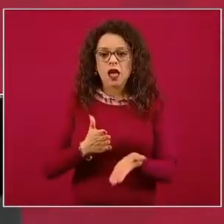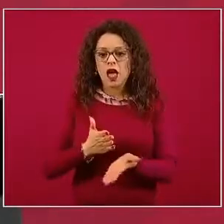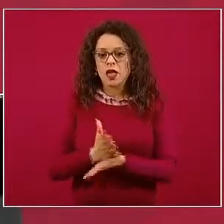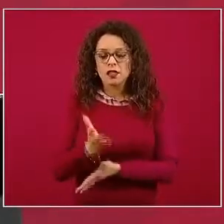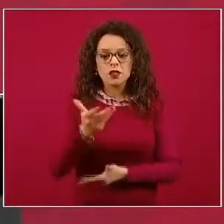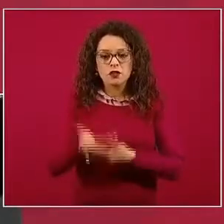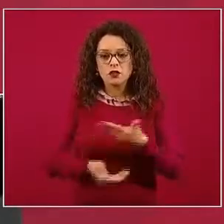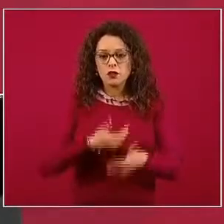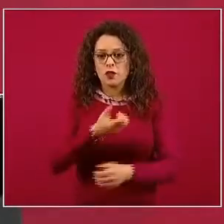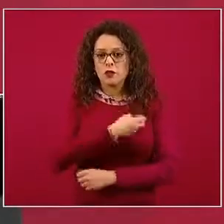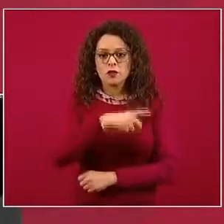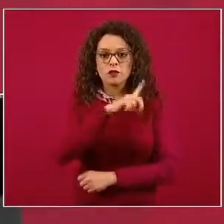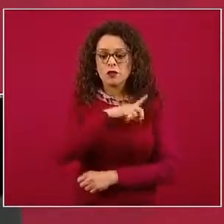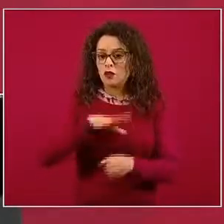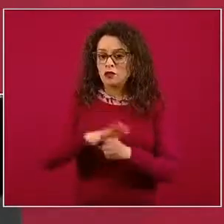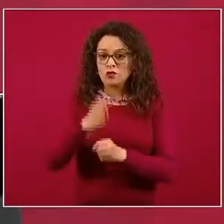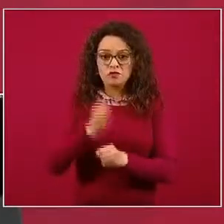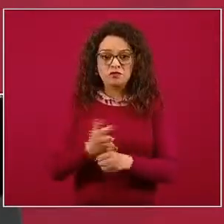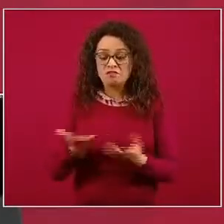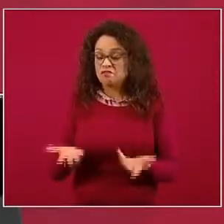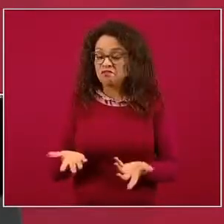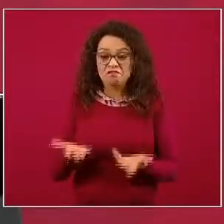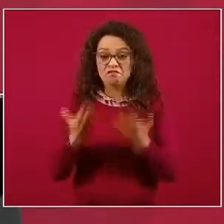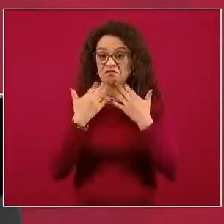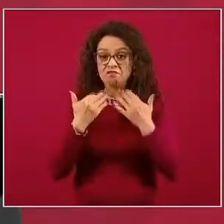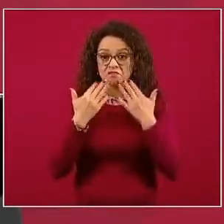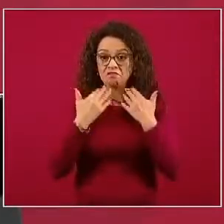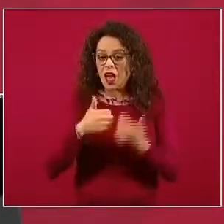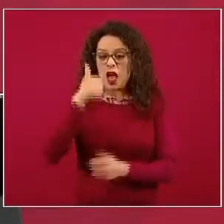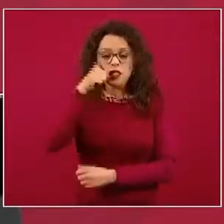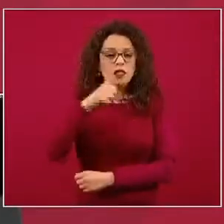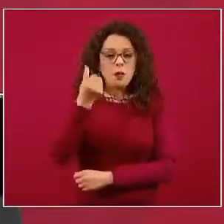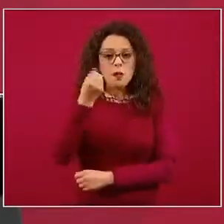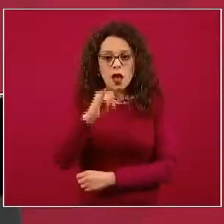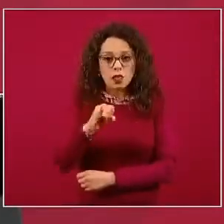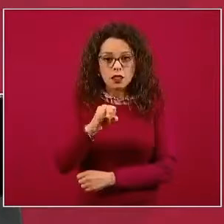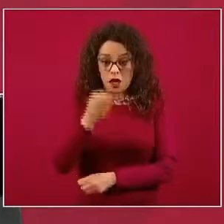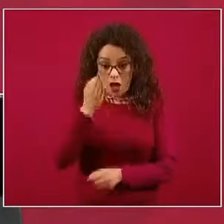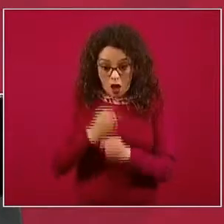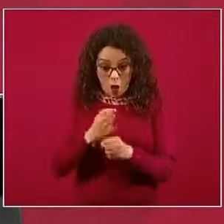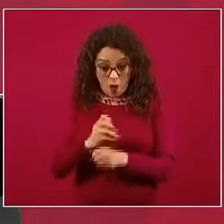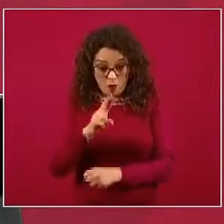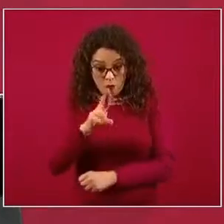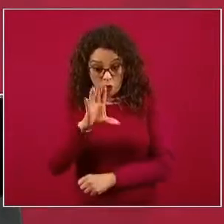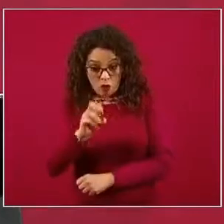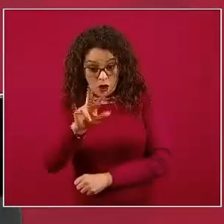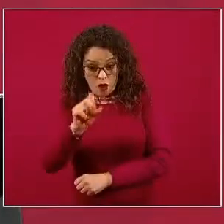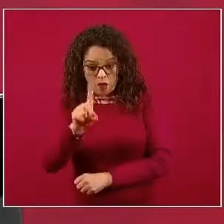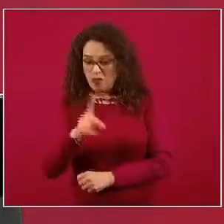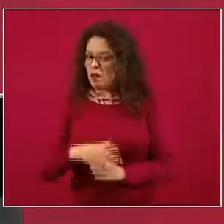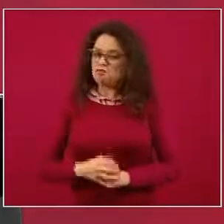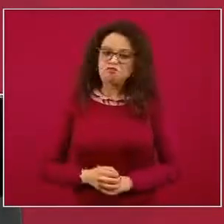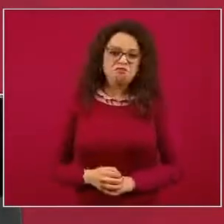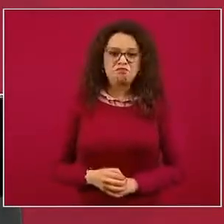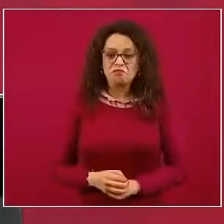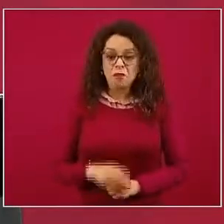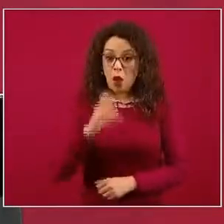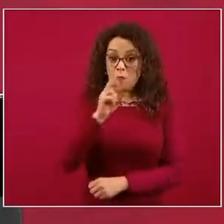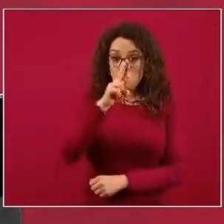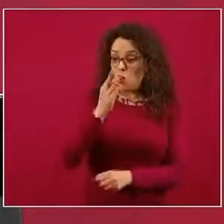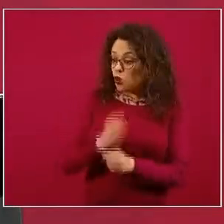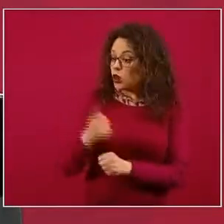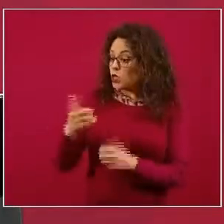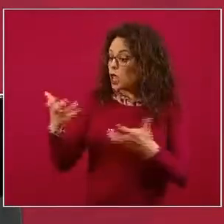de salud, desde siempre. Esto no tiene que ver con el COVID y esto no tiene que ver con lo que está haciendo este gobierno. Al